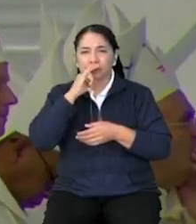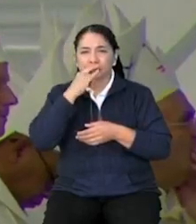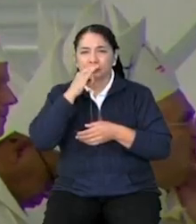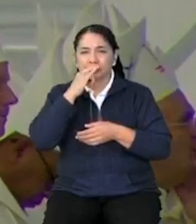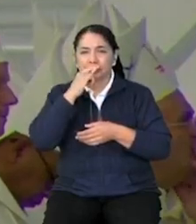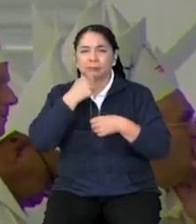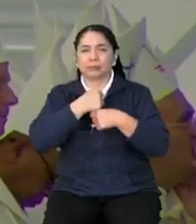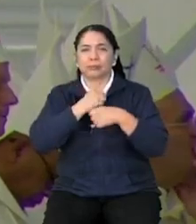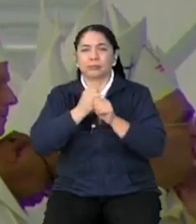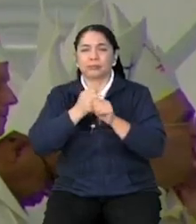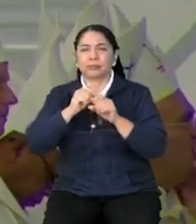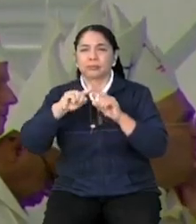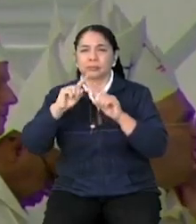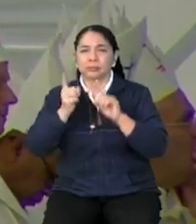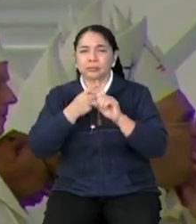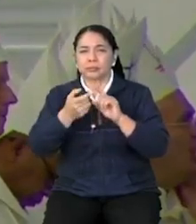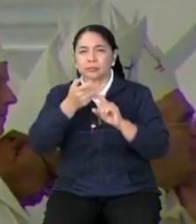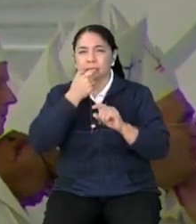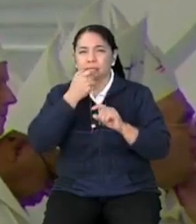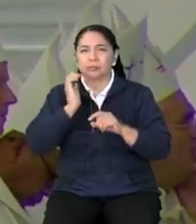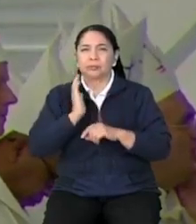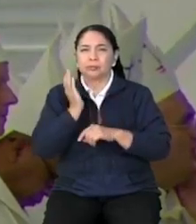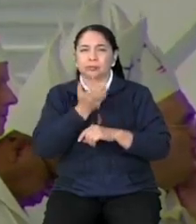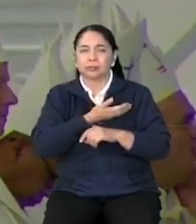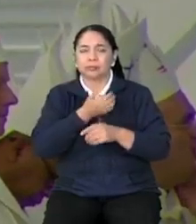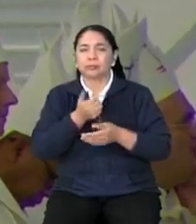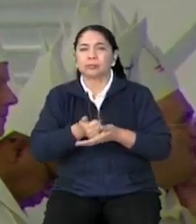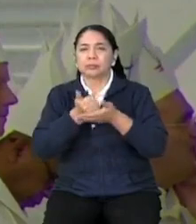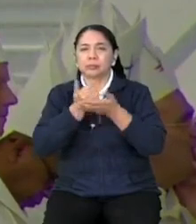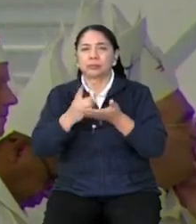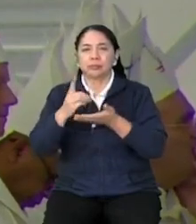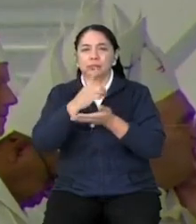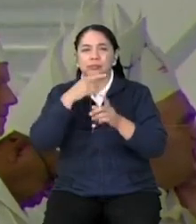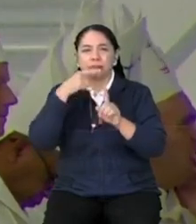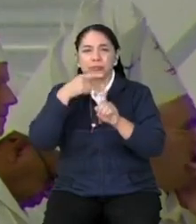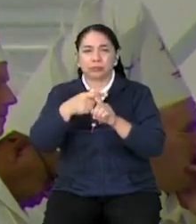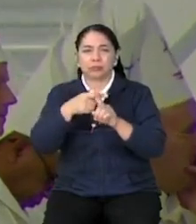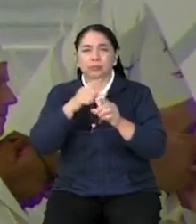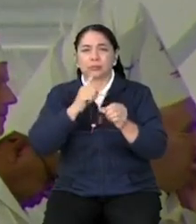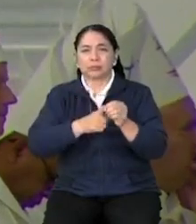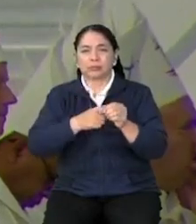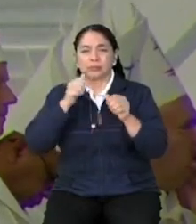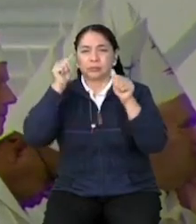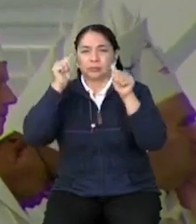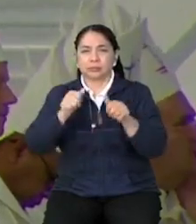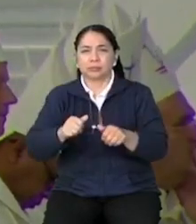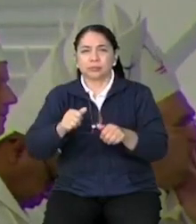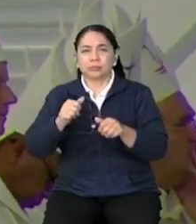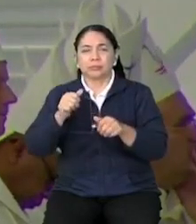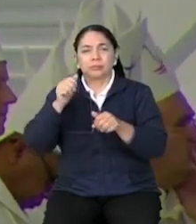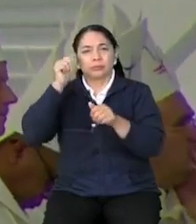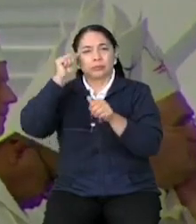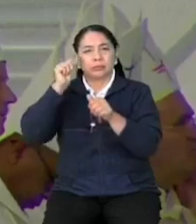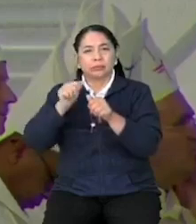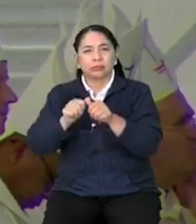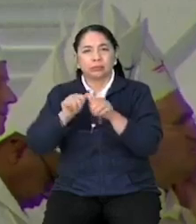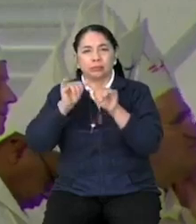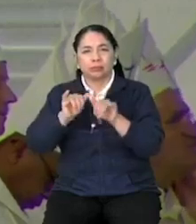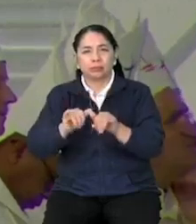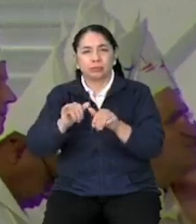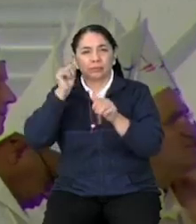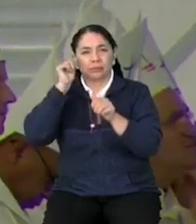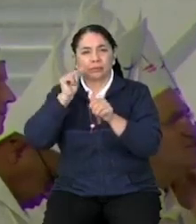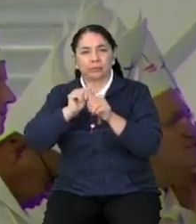que harán su primera comunión en nuestra arquidiócesis quedará grabado para toda la vida en